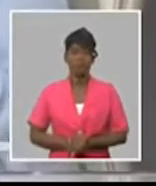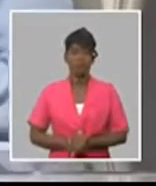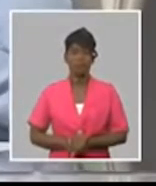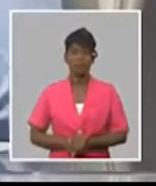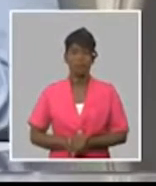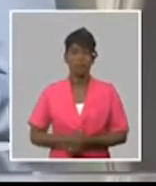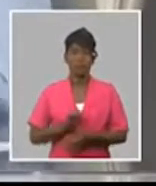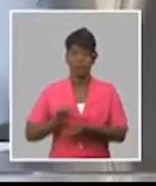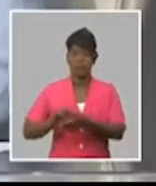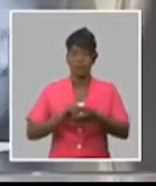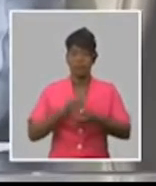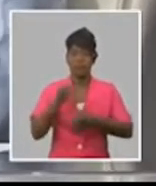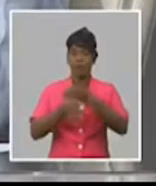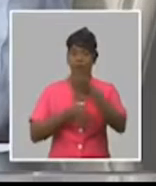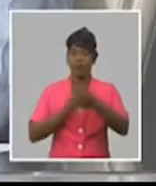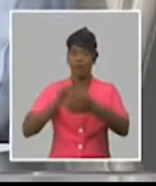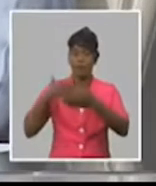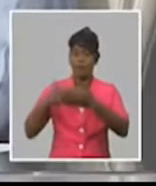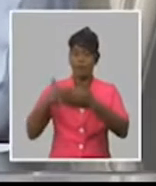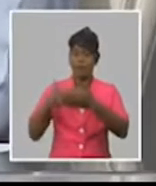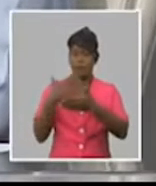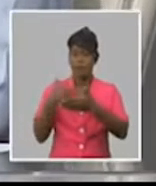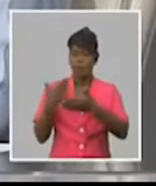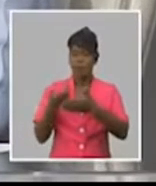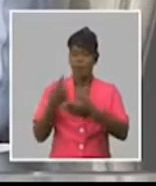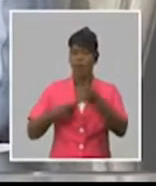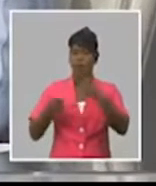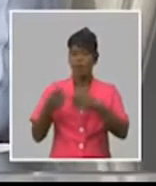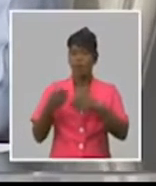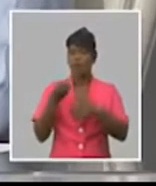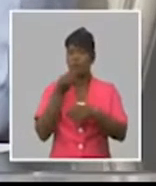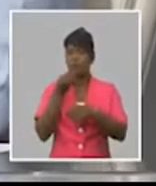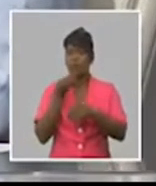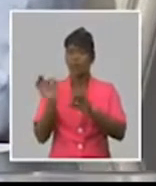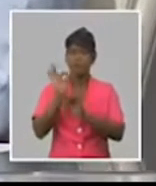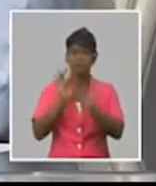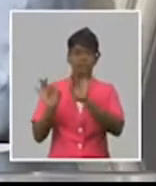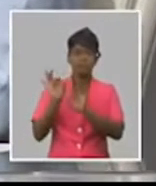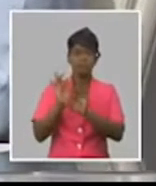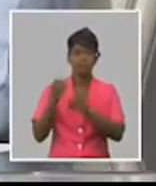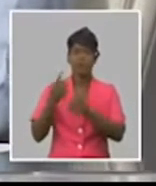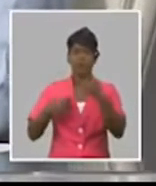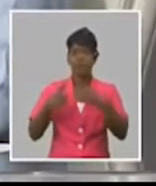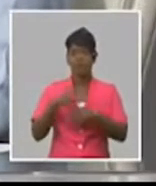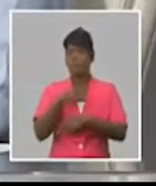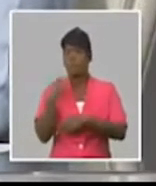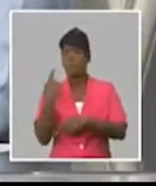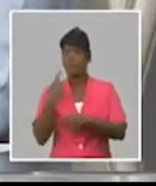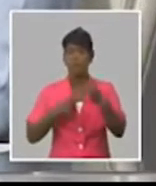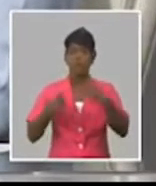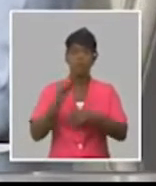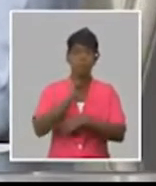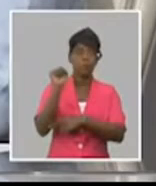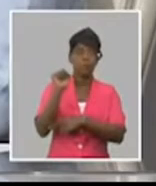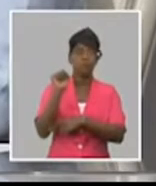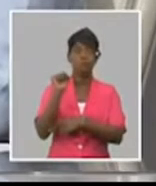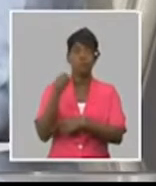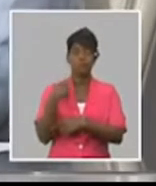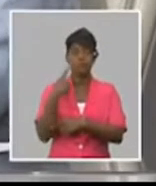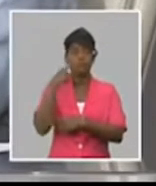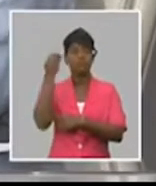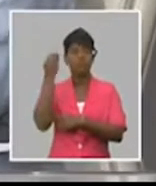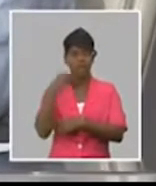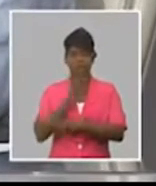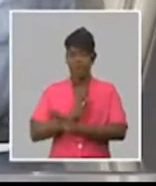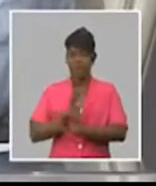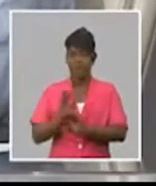como puso el ejemplo de la gastronomía, y otras que van a tener un ajuste, que van a estar en pérdida, hay otras muchas que van a salir mejor. Uh-huh. Y sabemos aquí, por